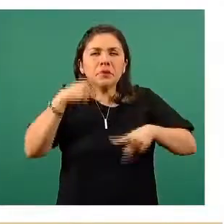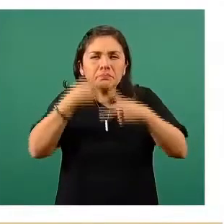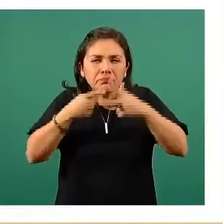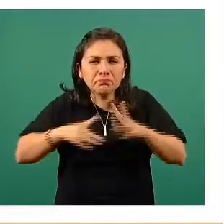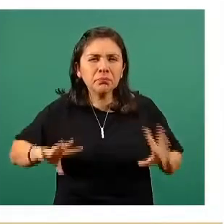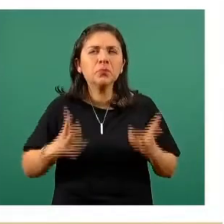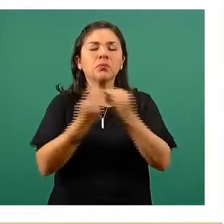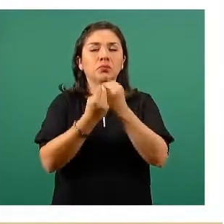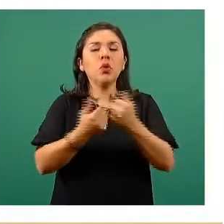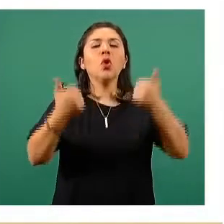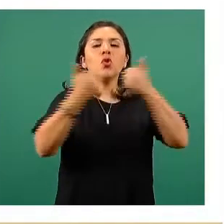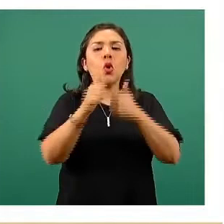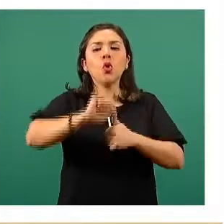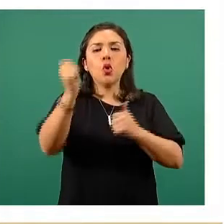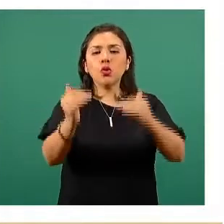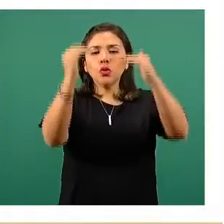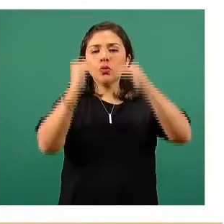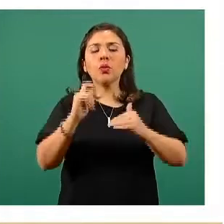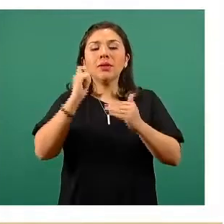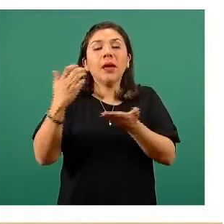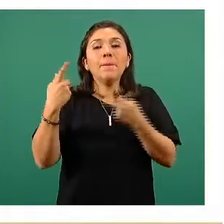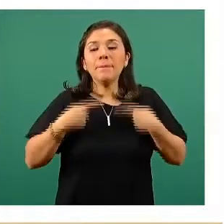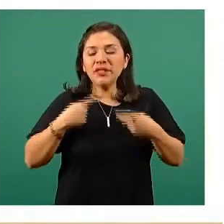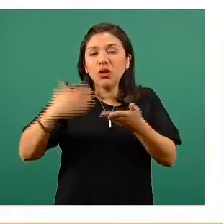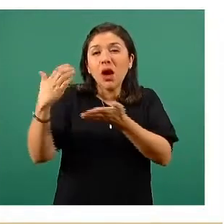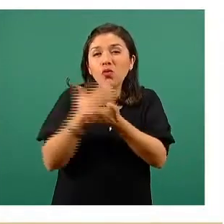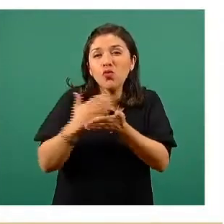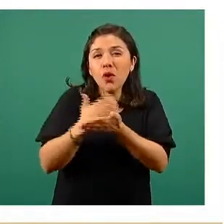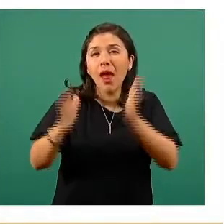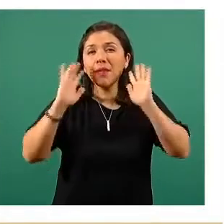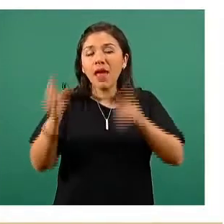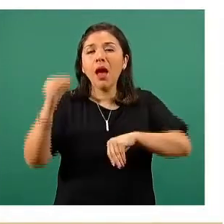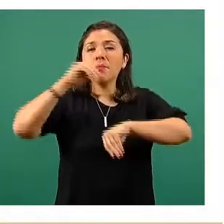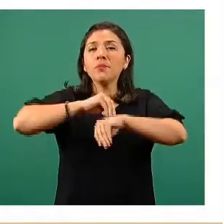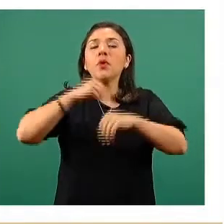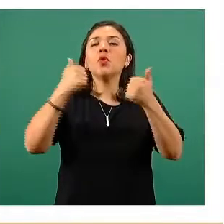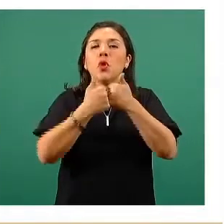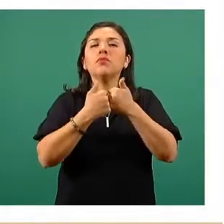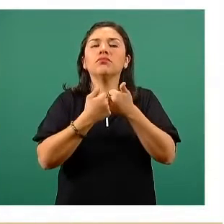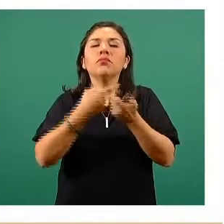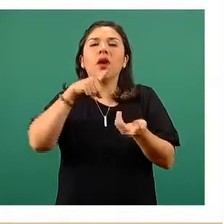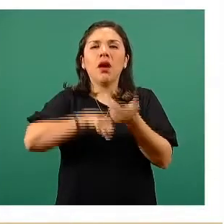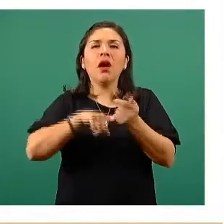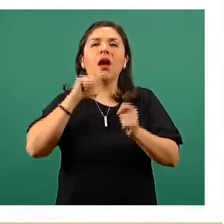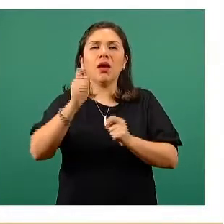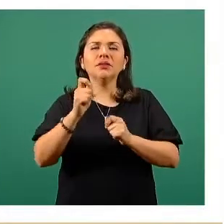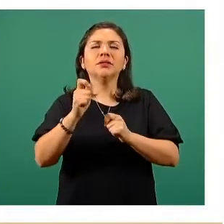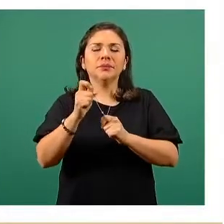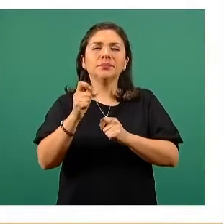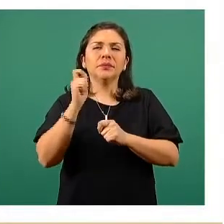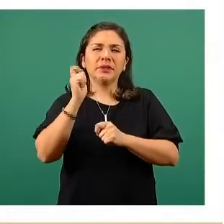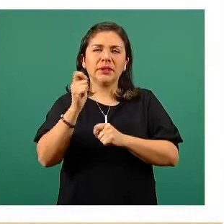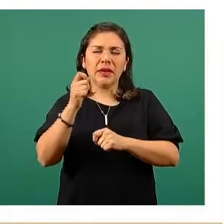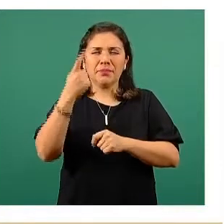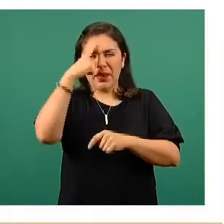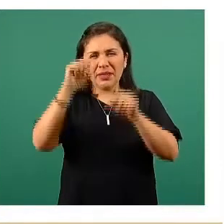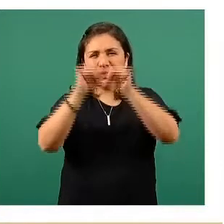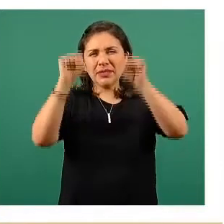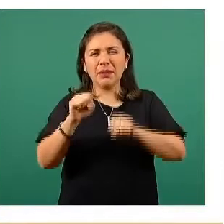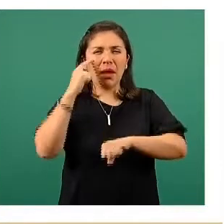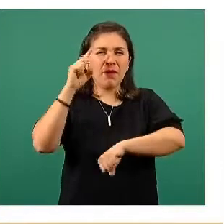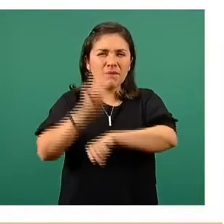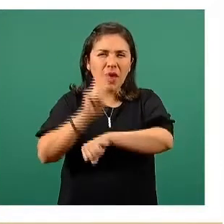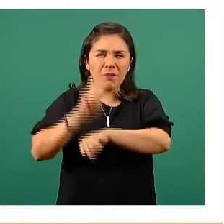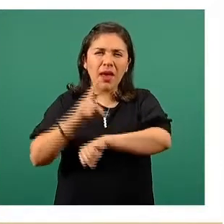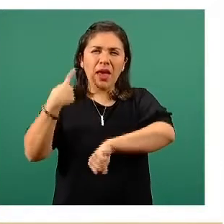los casos que están ya recuperados con base al registro que tenemos en la Plataforma Nacional del Sistema de Vigilancia